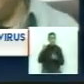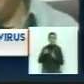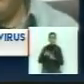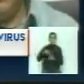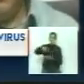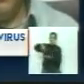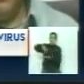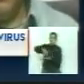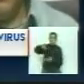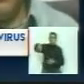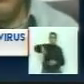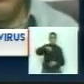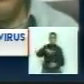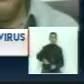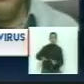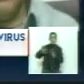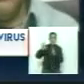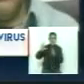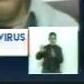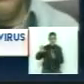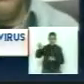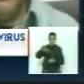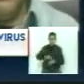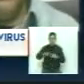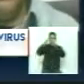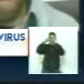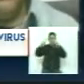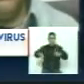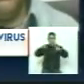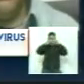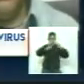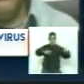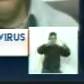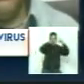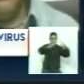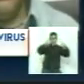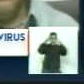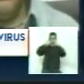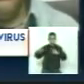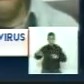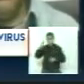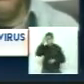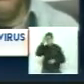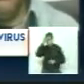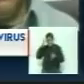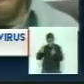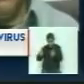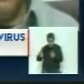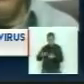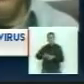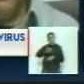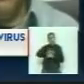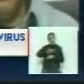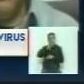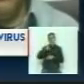la ciudad capital se encuentran carpas en los exteriores para atender a los pacientes. ¿Esa es la mejor manera? ¿Por qué no lo hicieron más antes y no